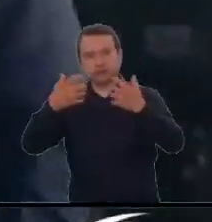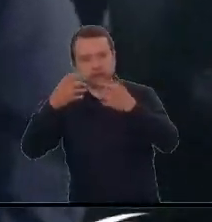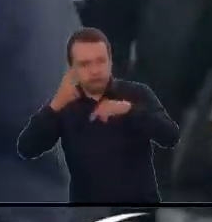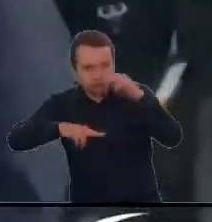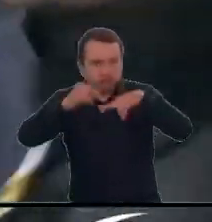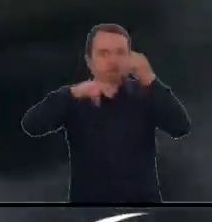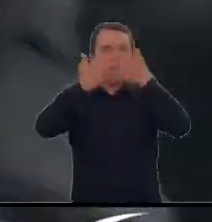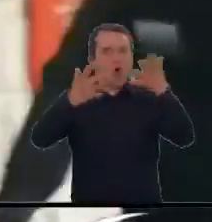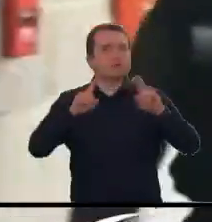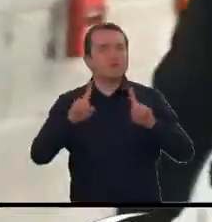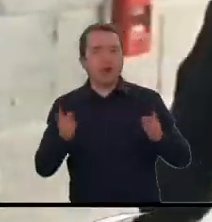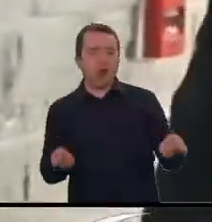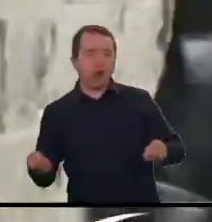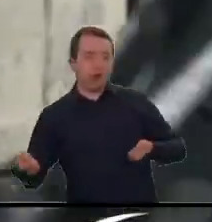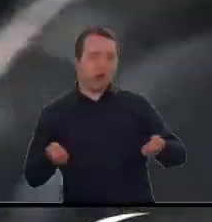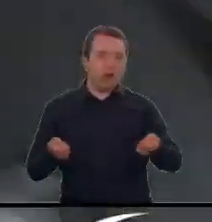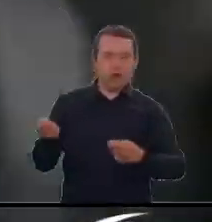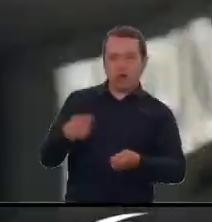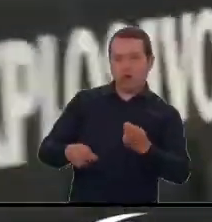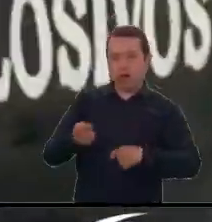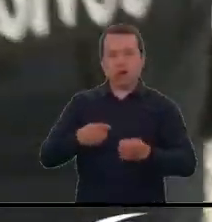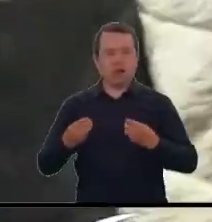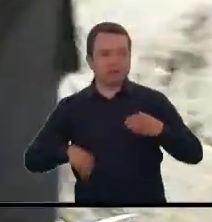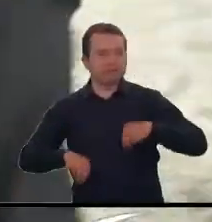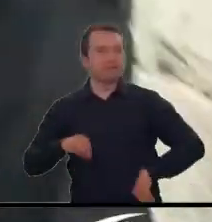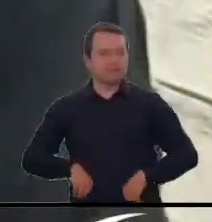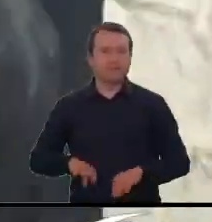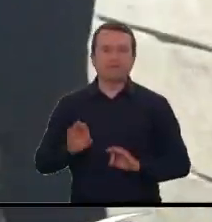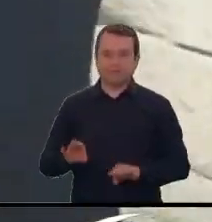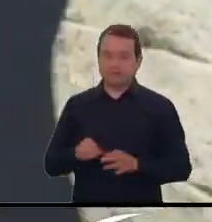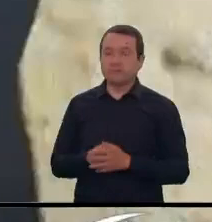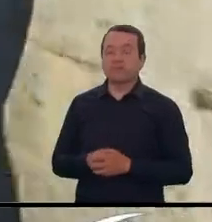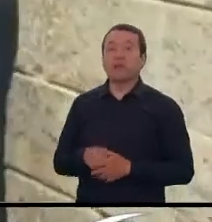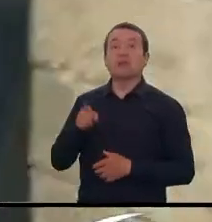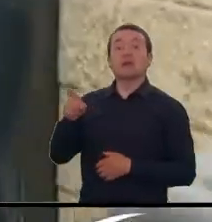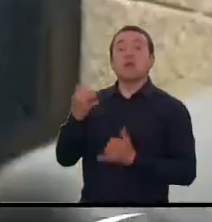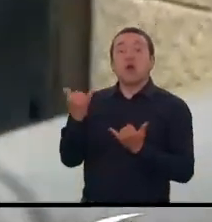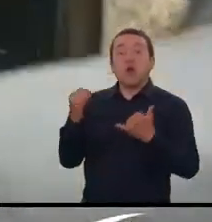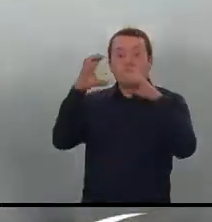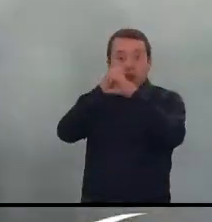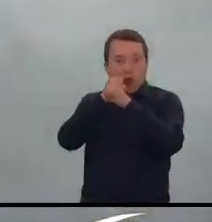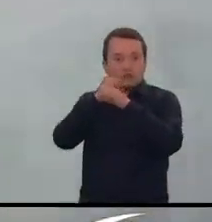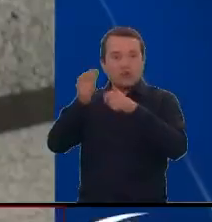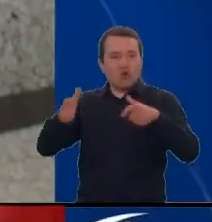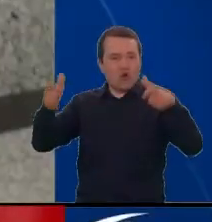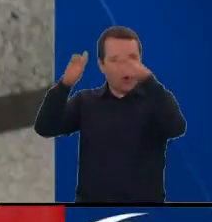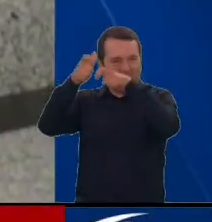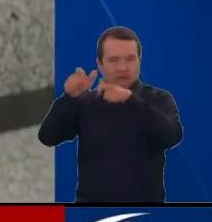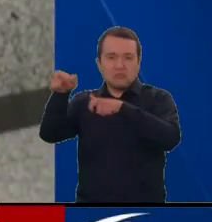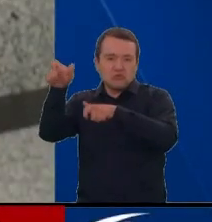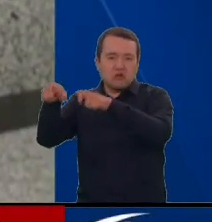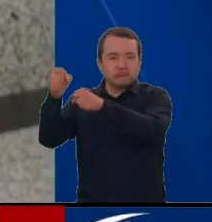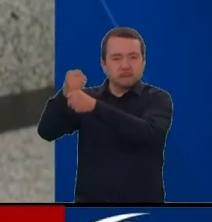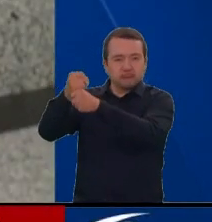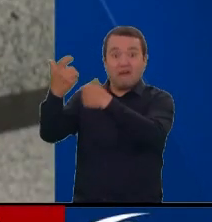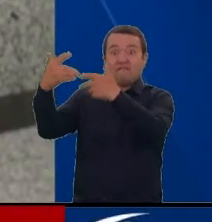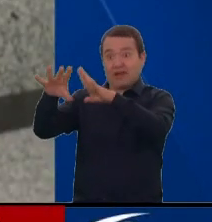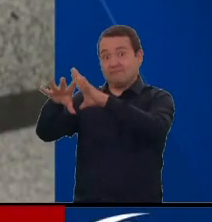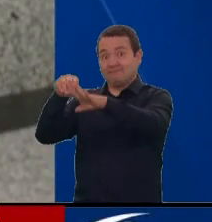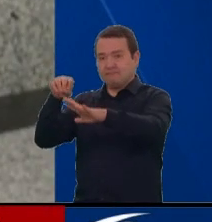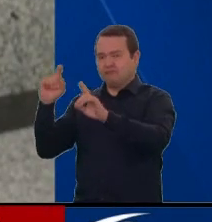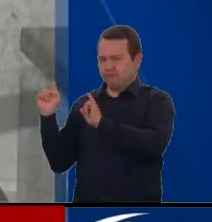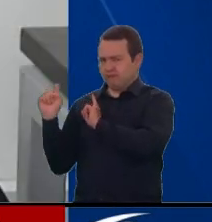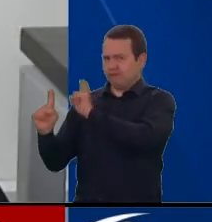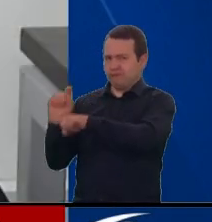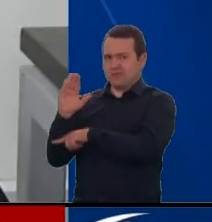El senador liberal Mario Castaño fue capturado esta noche a la salida del Congreso por agentes del CTI de la Fiscalía. Está señalado de liderar una red